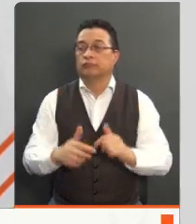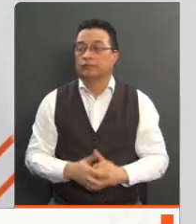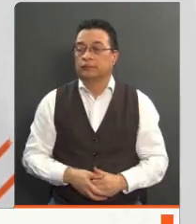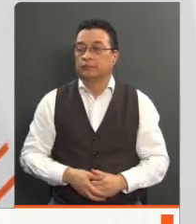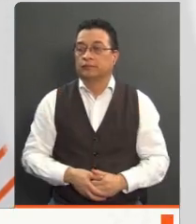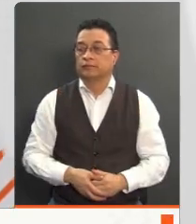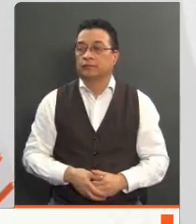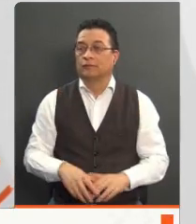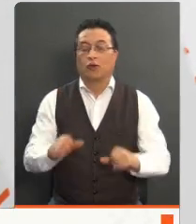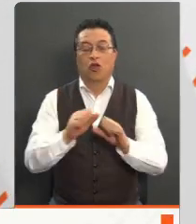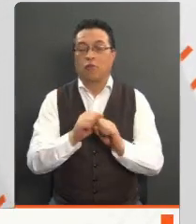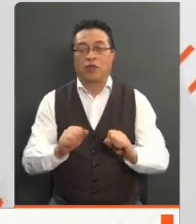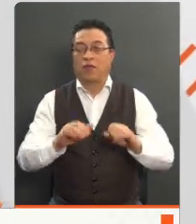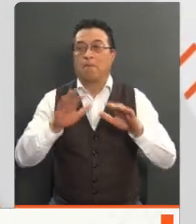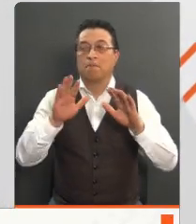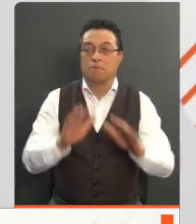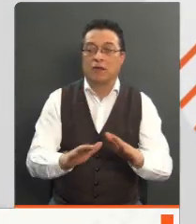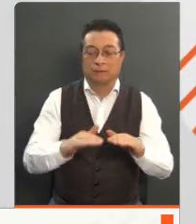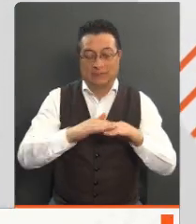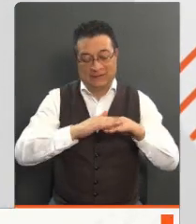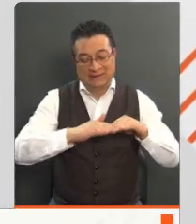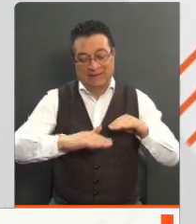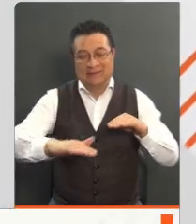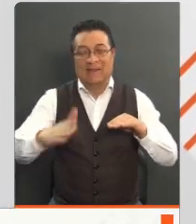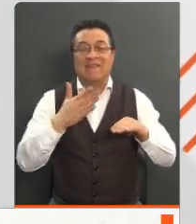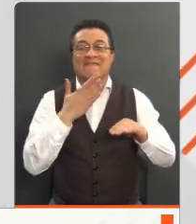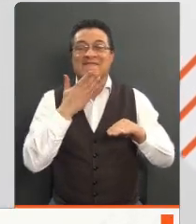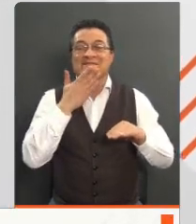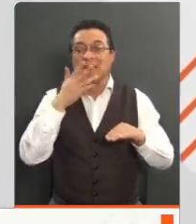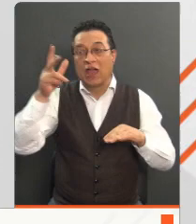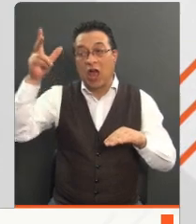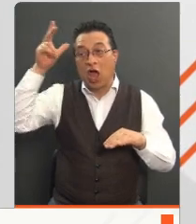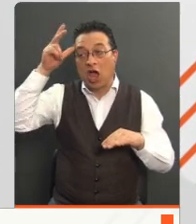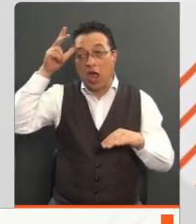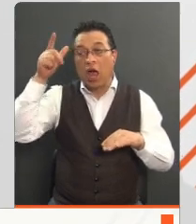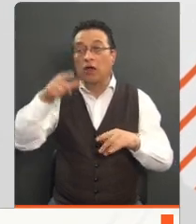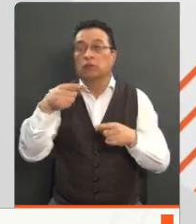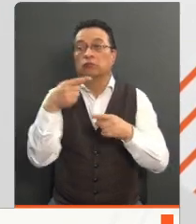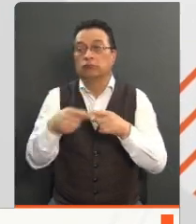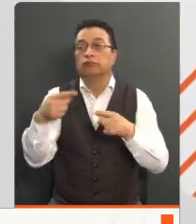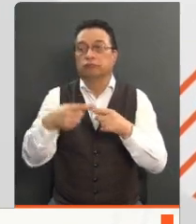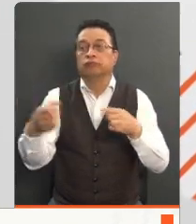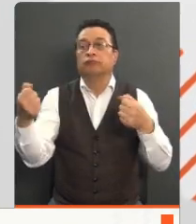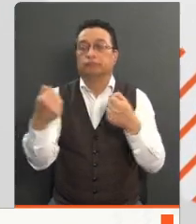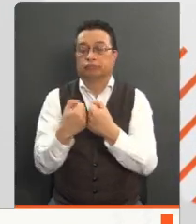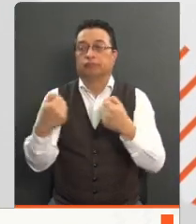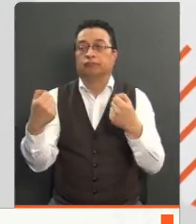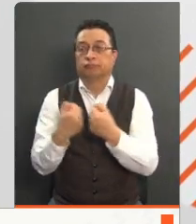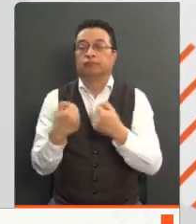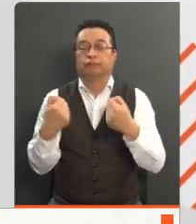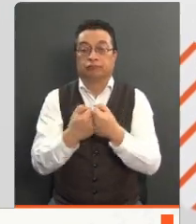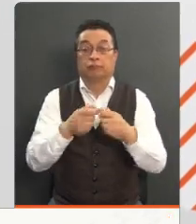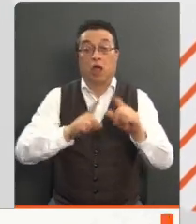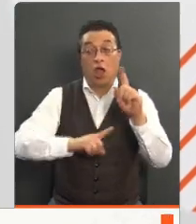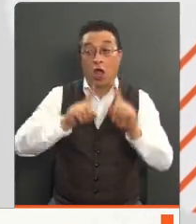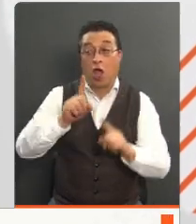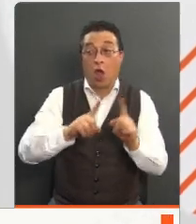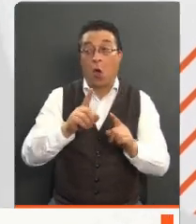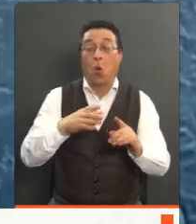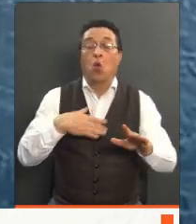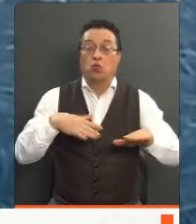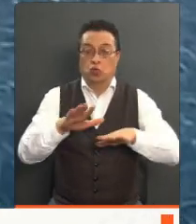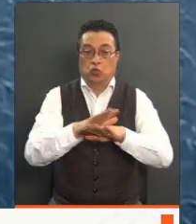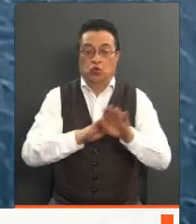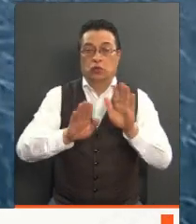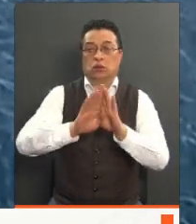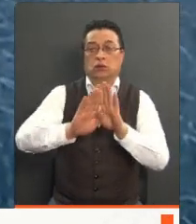Nadie pudo detenerlos. Lo escarchado del pavimento en Coyhaique provocó esta seguidilla de accidentes. Pese a que algunos han tomado precauciones de